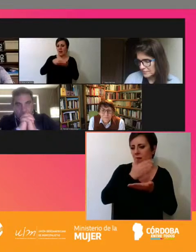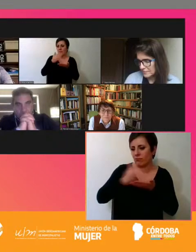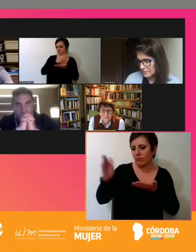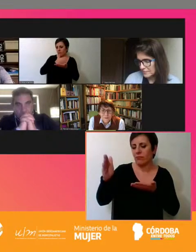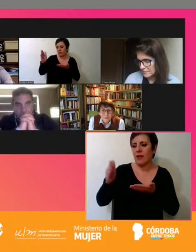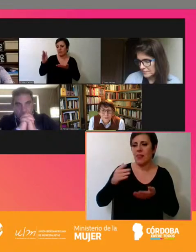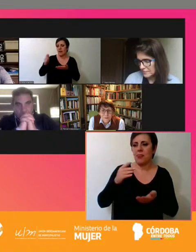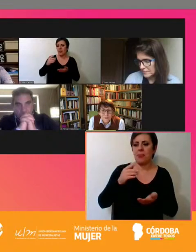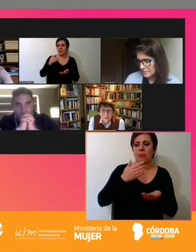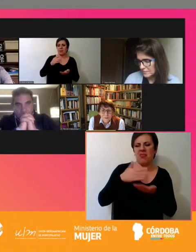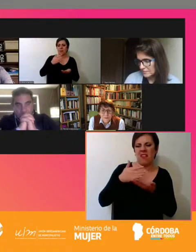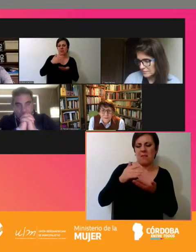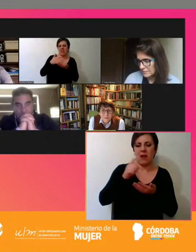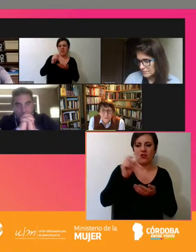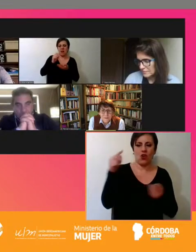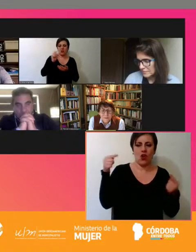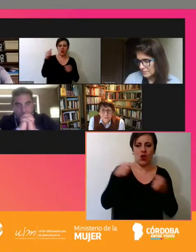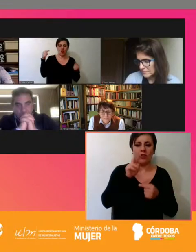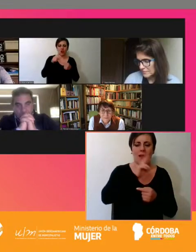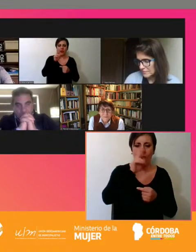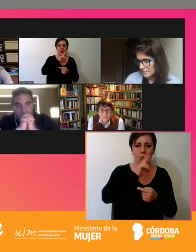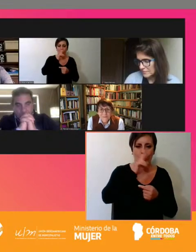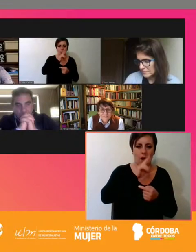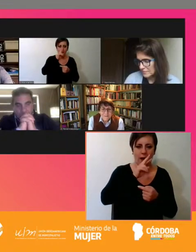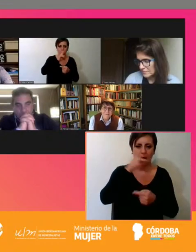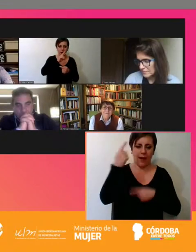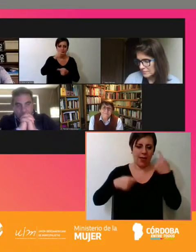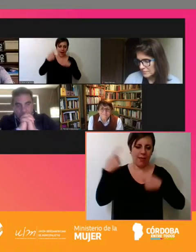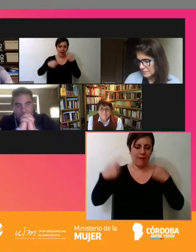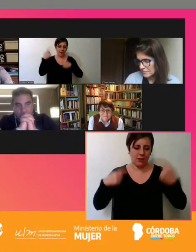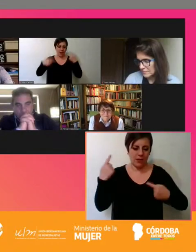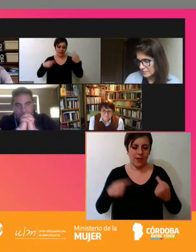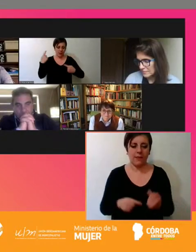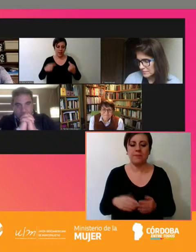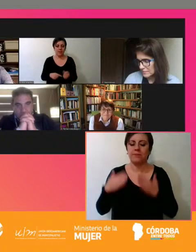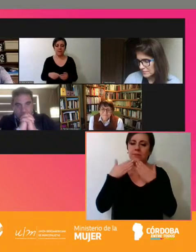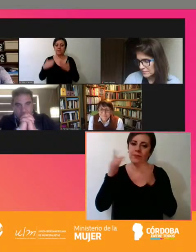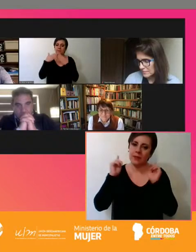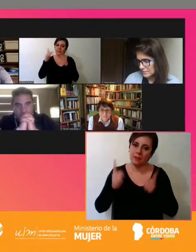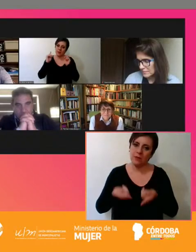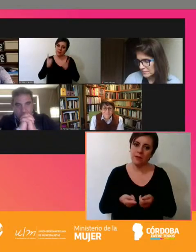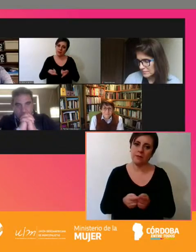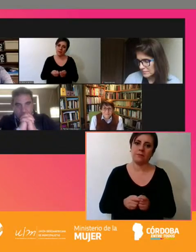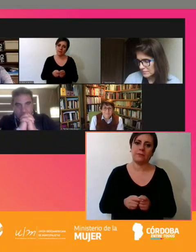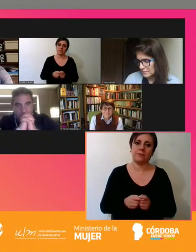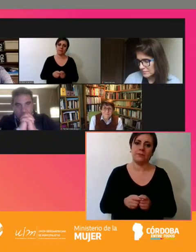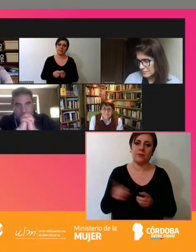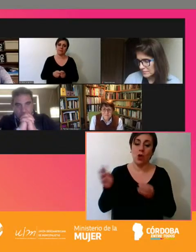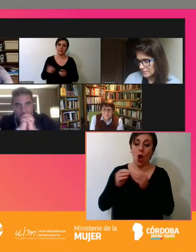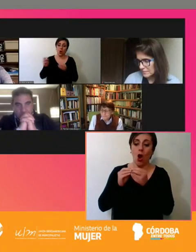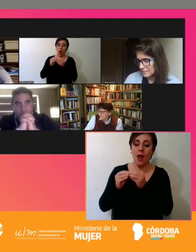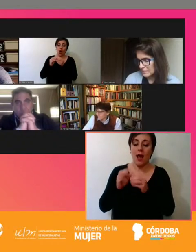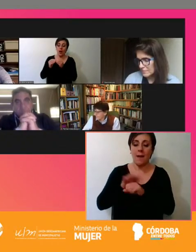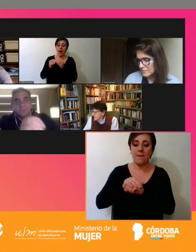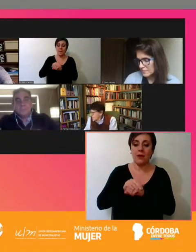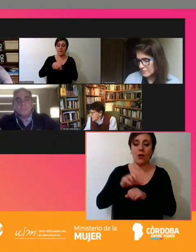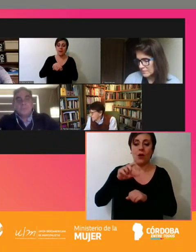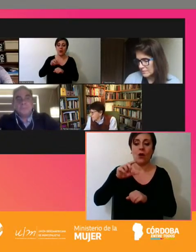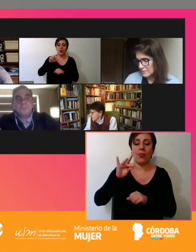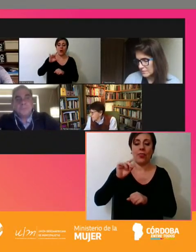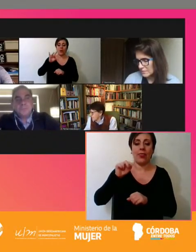mujeres y hacia las diversidades. Agradecerle también a nuestro colega y amigo Daniel Cardoso,